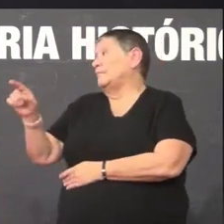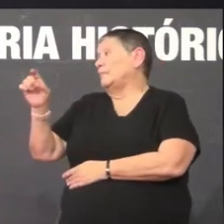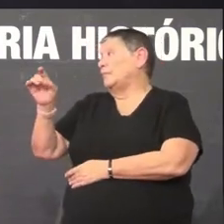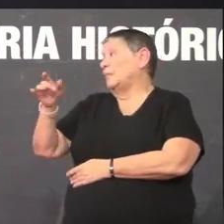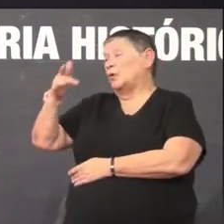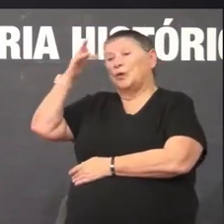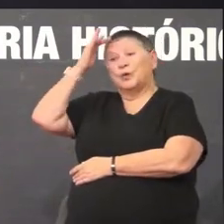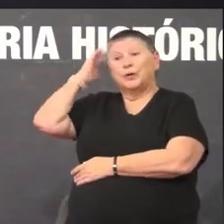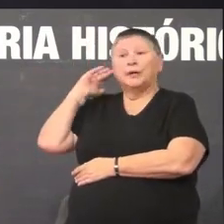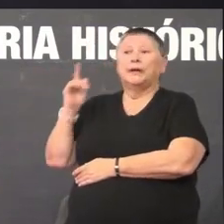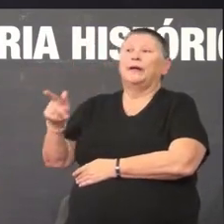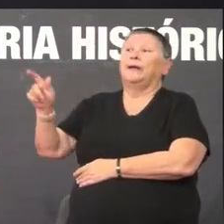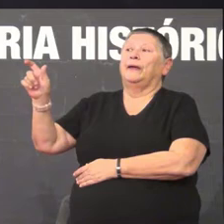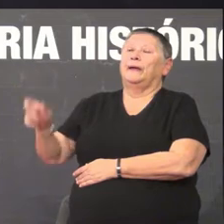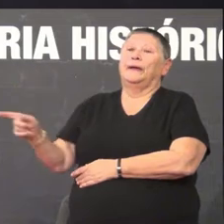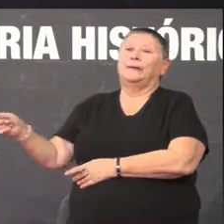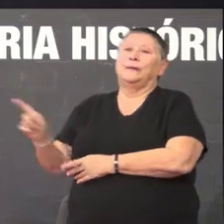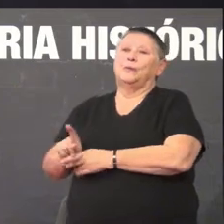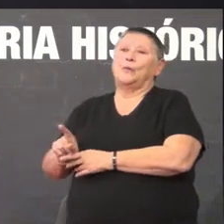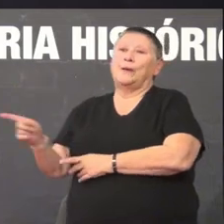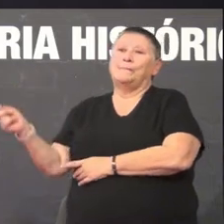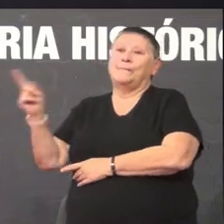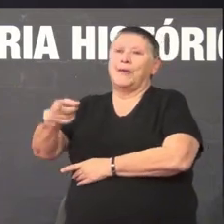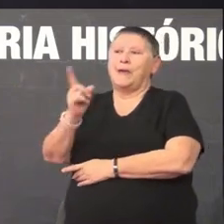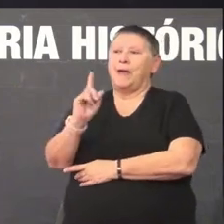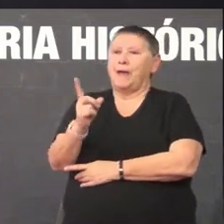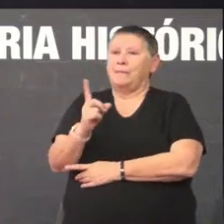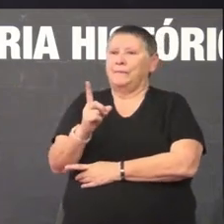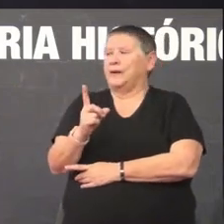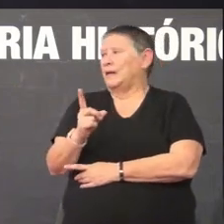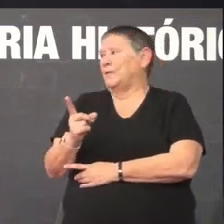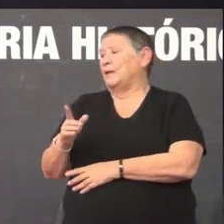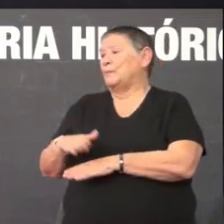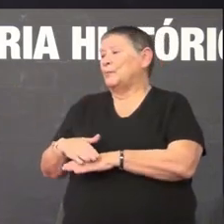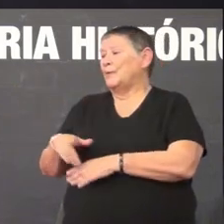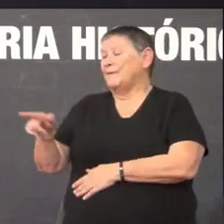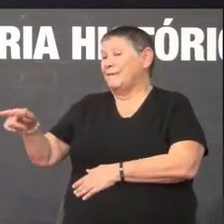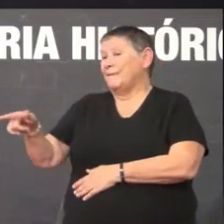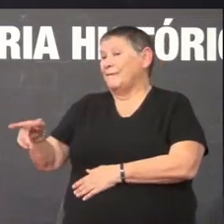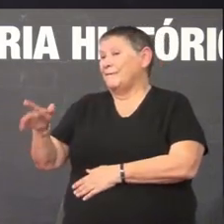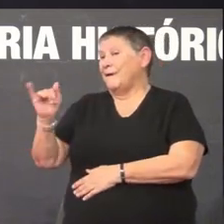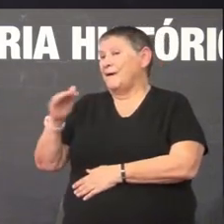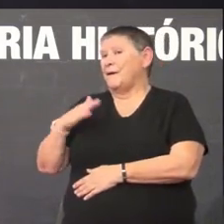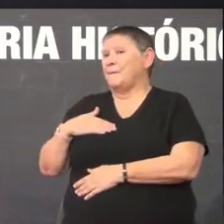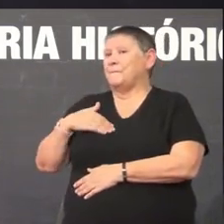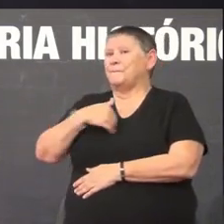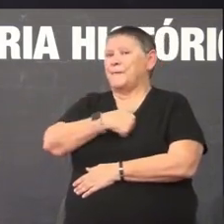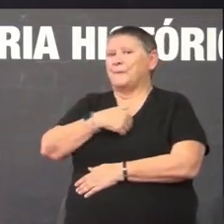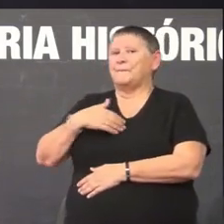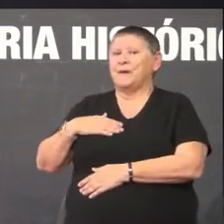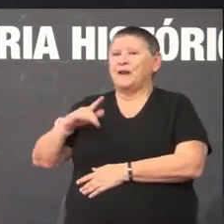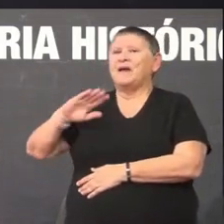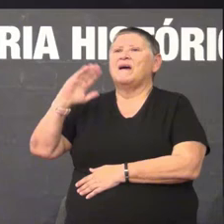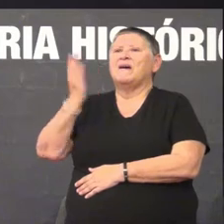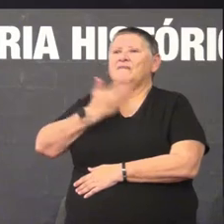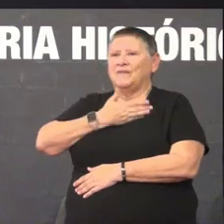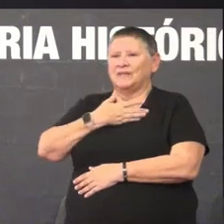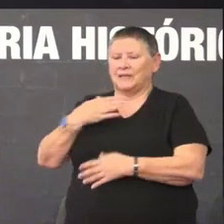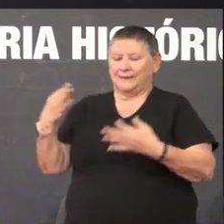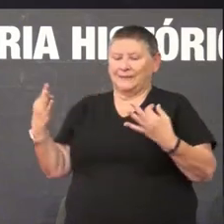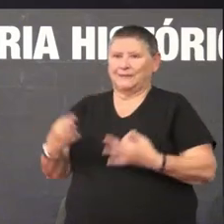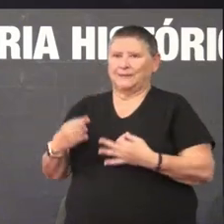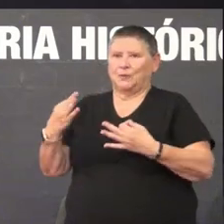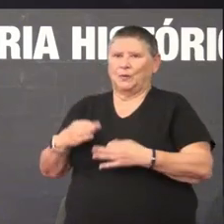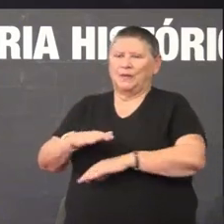de gente que estaba amenazando. ¿Por qué? Porque Corina tenía papeles que sí afectaban a la seguridad del Estado. Tenía